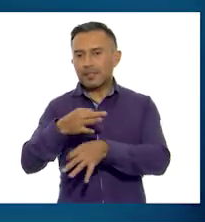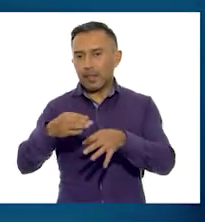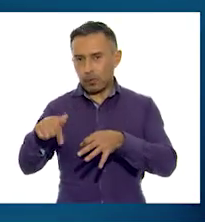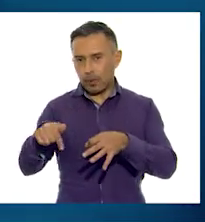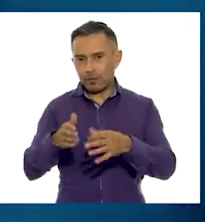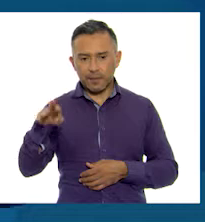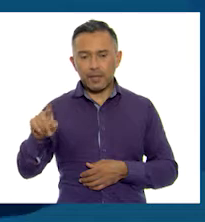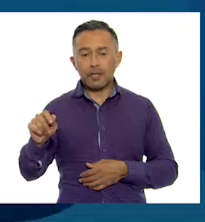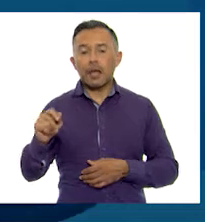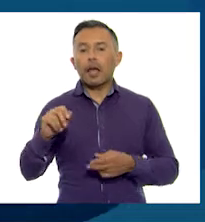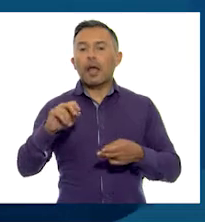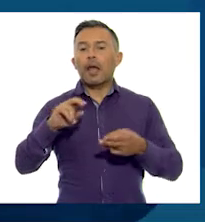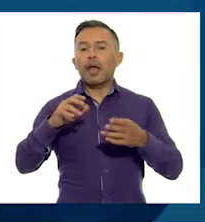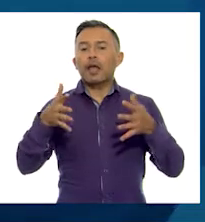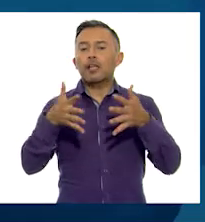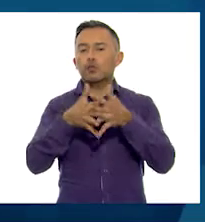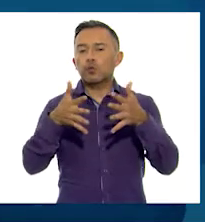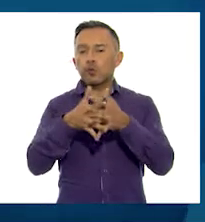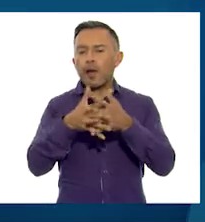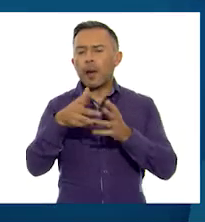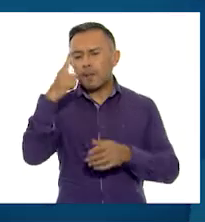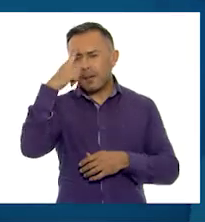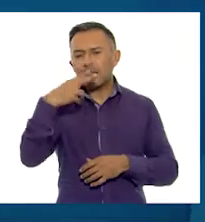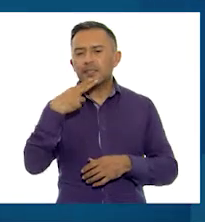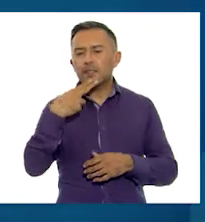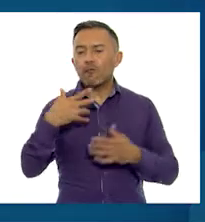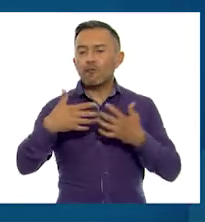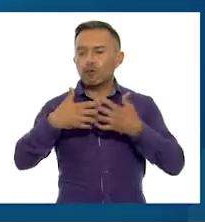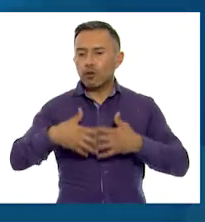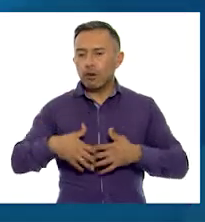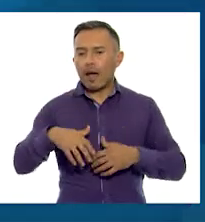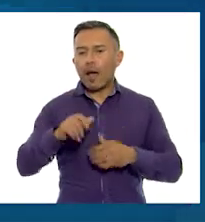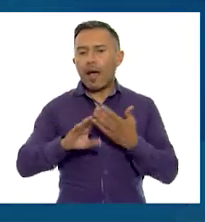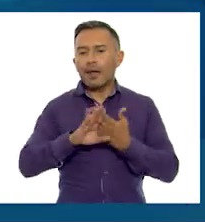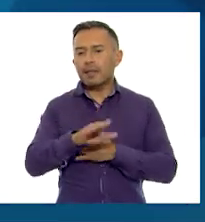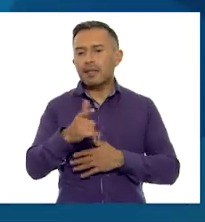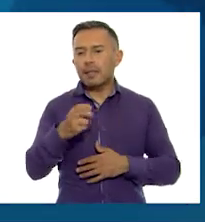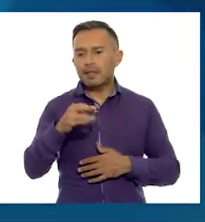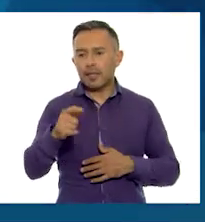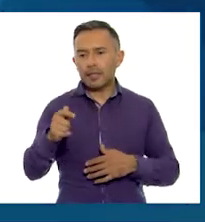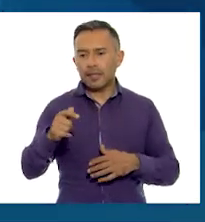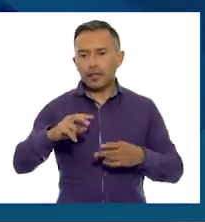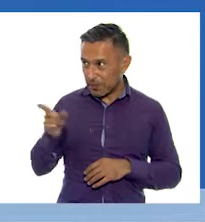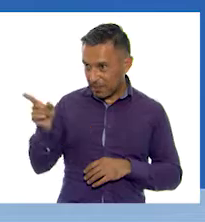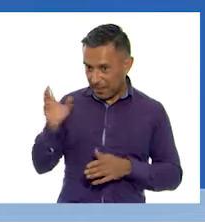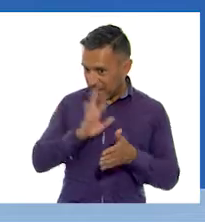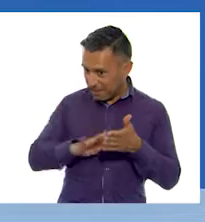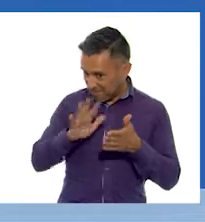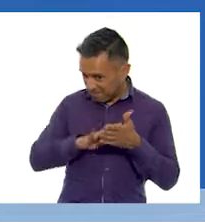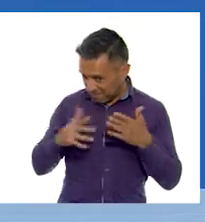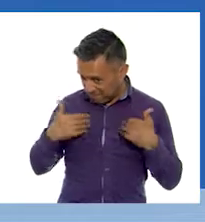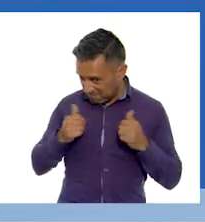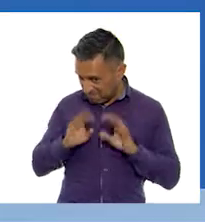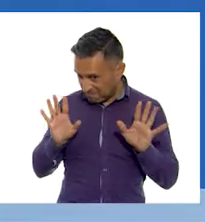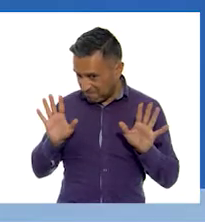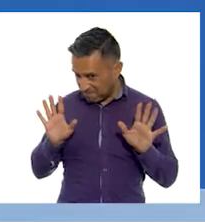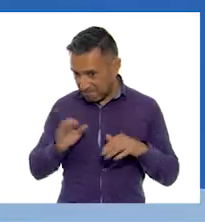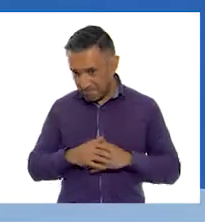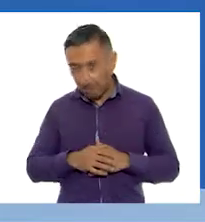que requiere la acción concentrada de la unión al receptor y el procesamiento proteolítico de la proteína S para promover la